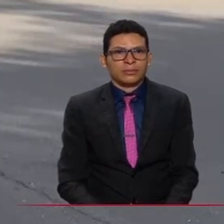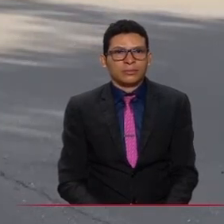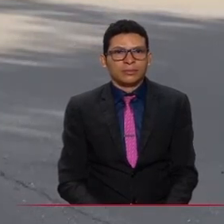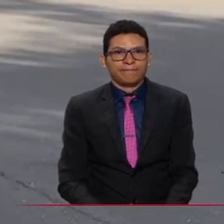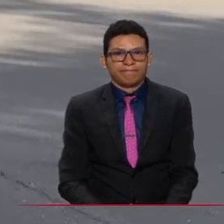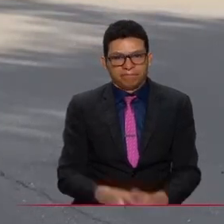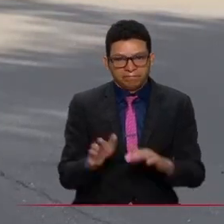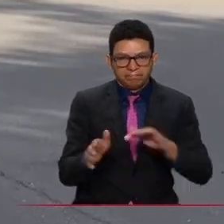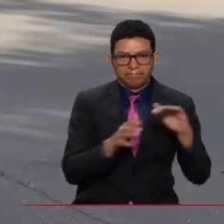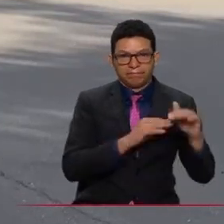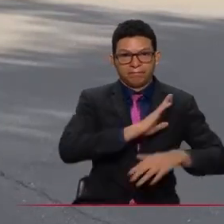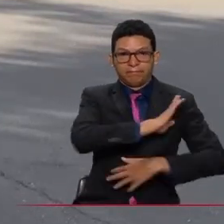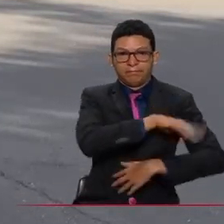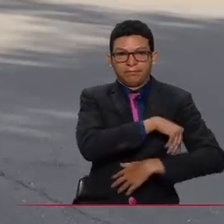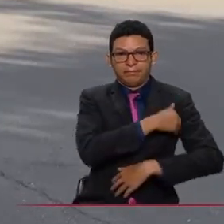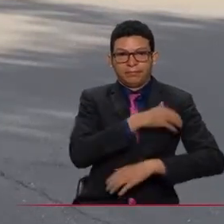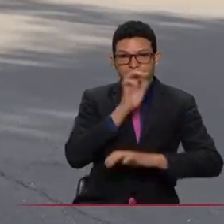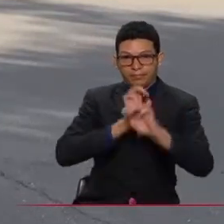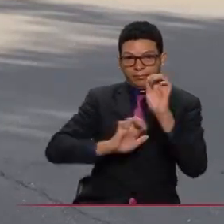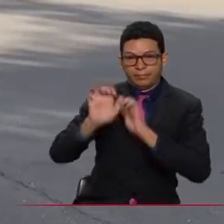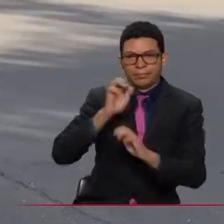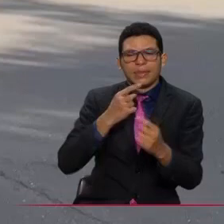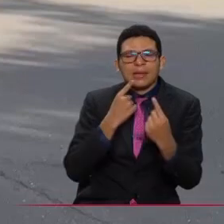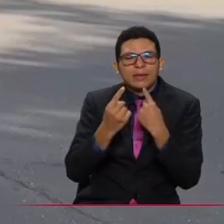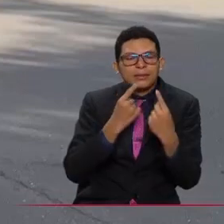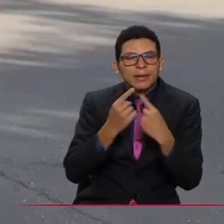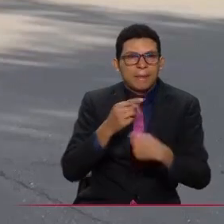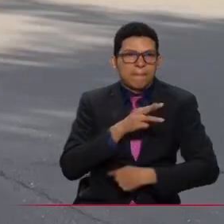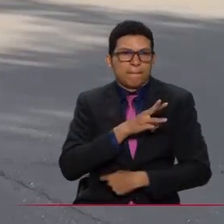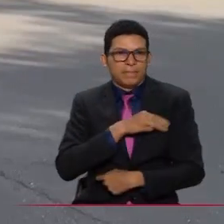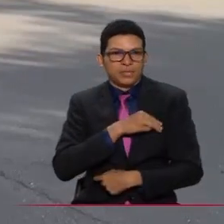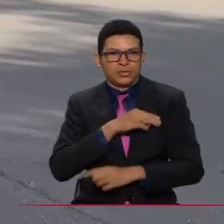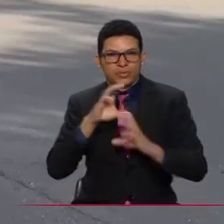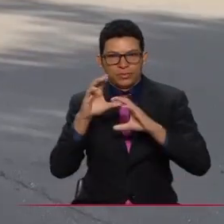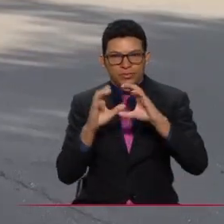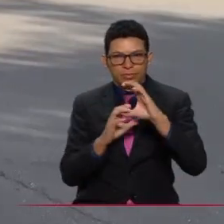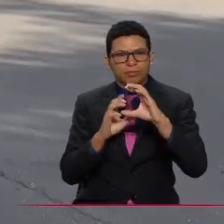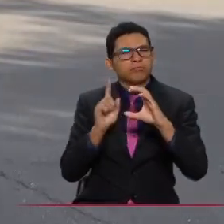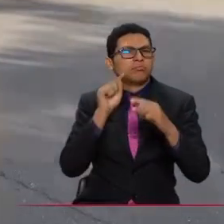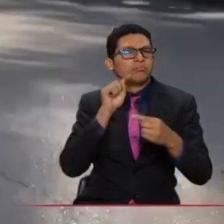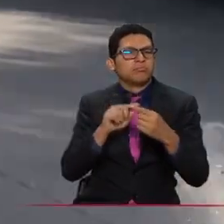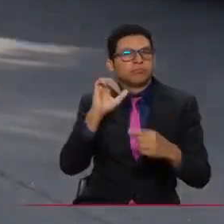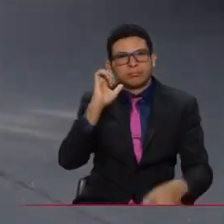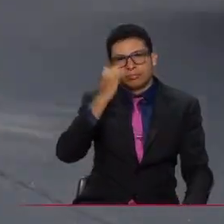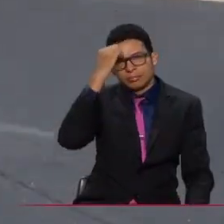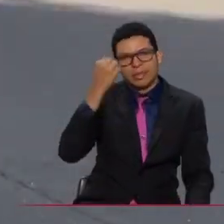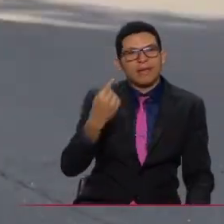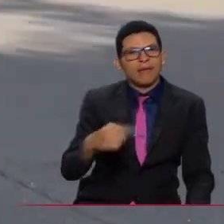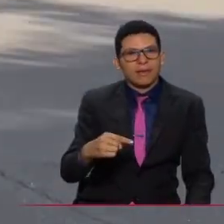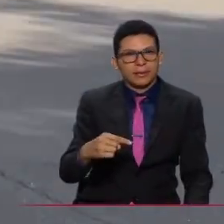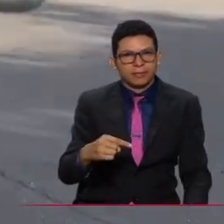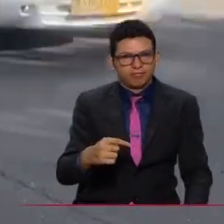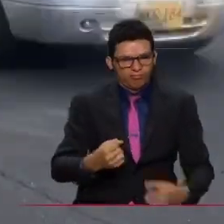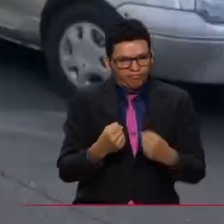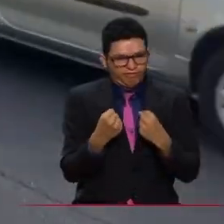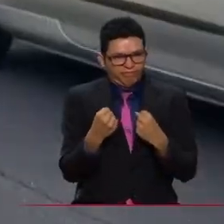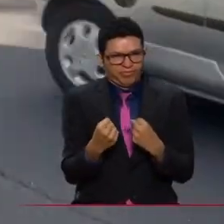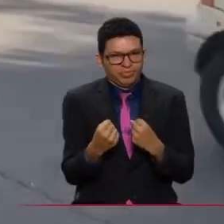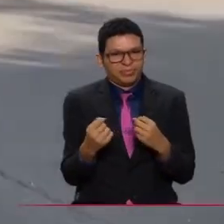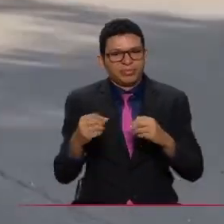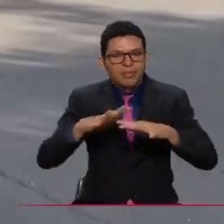Por su parte, el ministro de Defensa habló sobre la misión Cauca, que tiene un objetivo principal y es la consolidación de